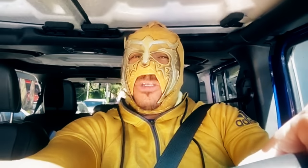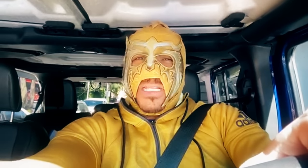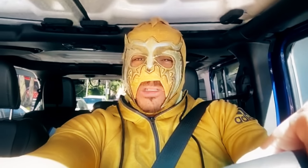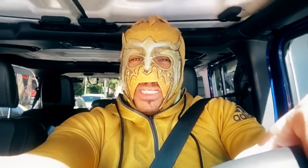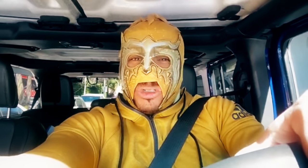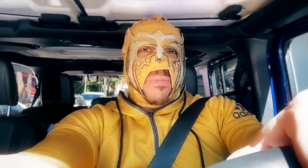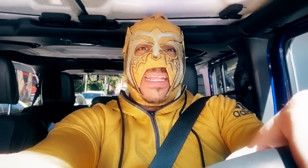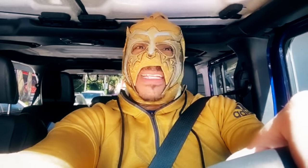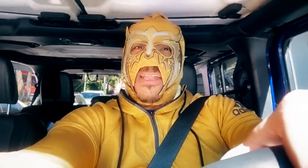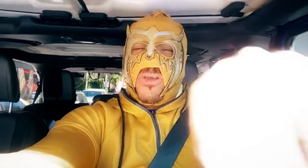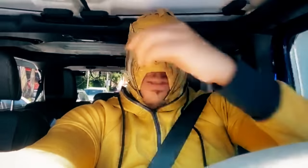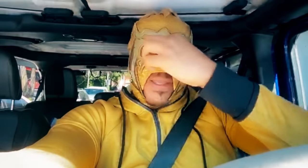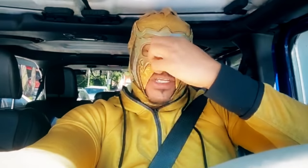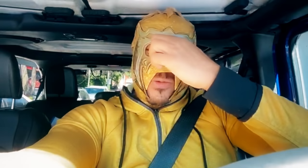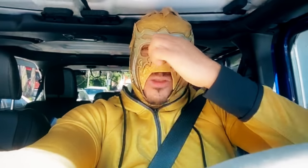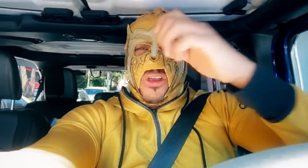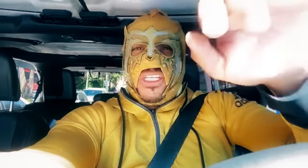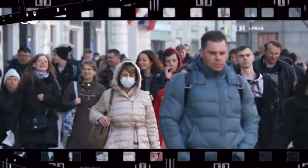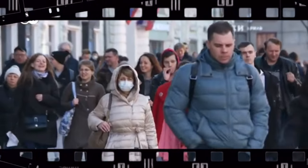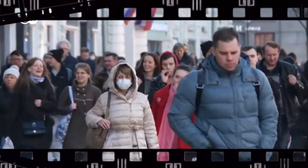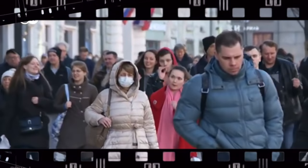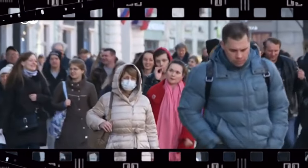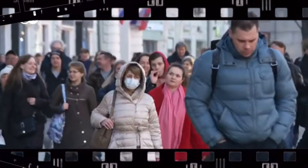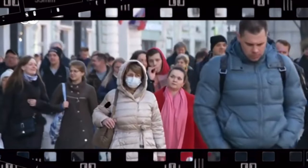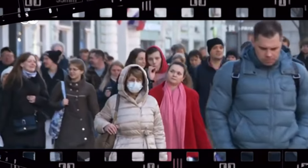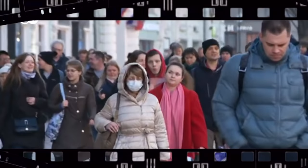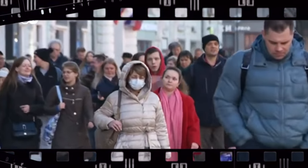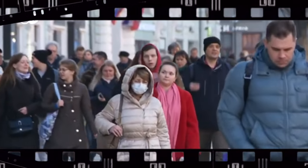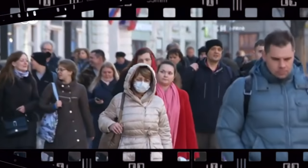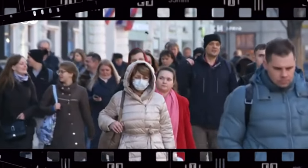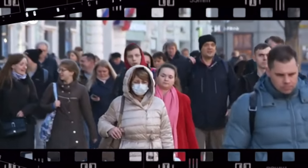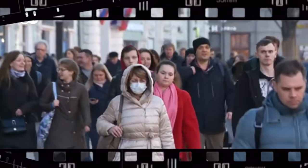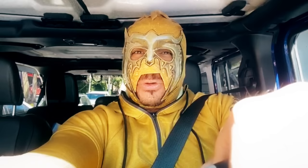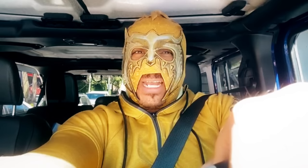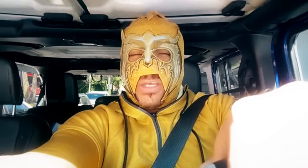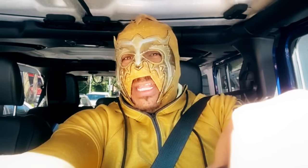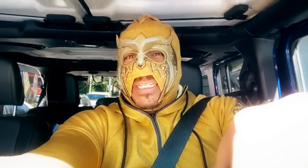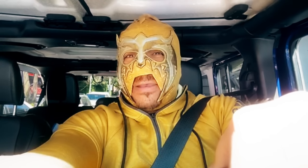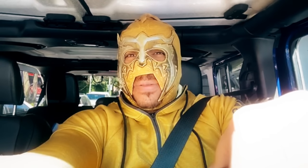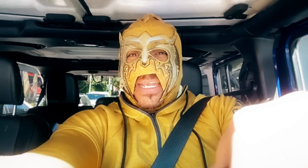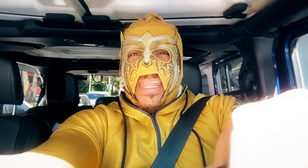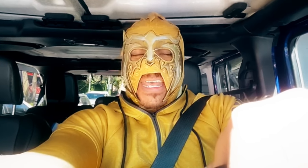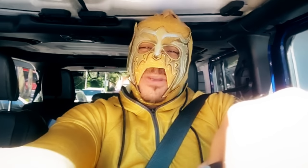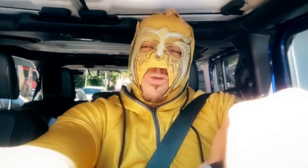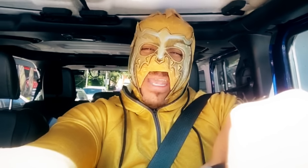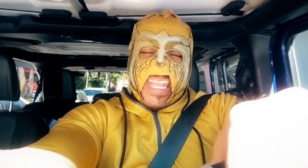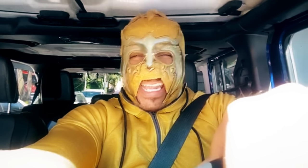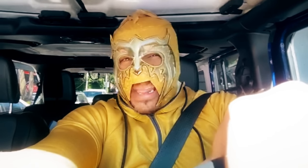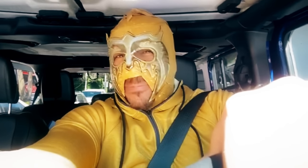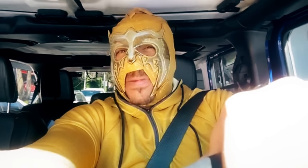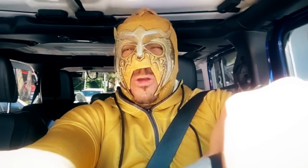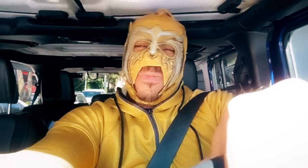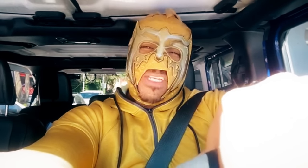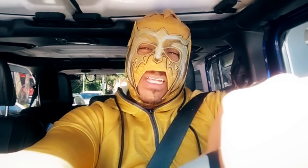la versión de los hechos. Mientras tanto, el pinche mundo sigue cobrándose muertes y por causa de esta pendejada. Pero, güey,